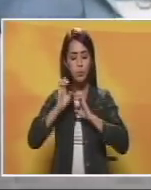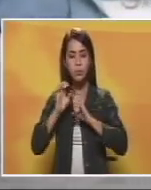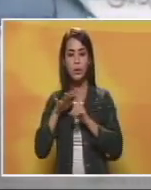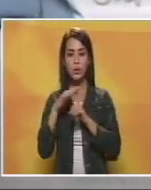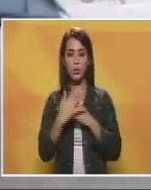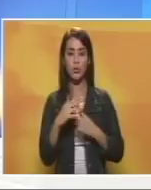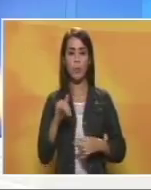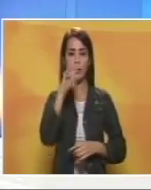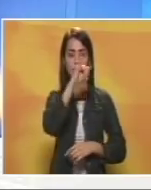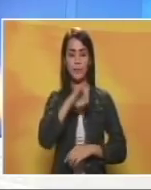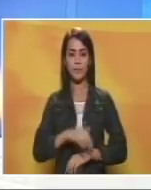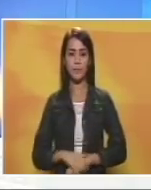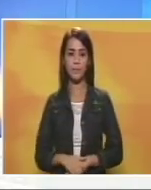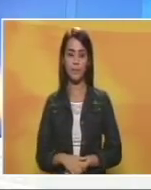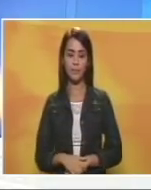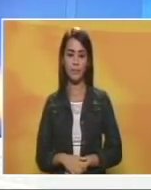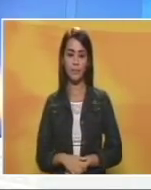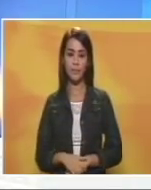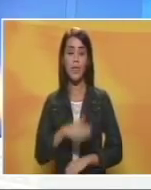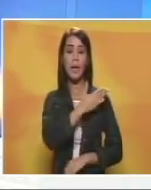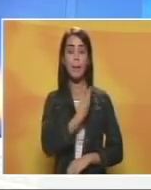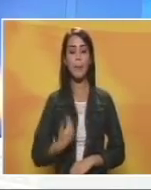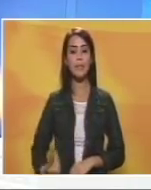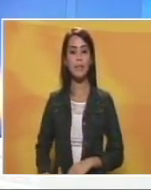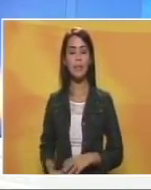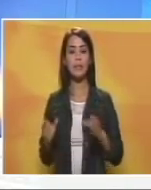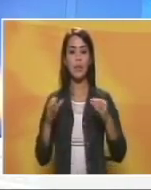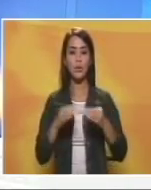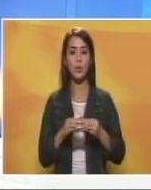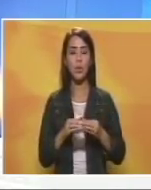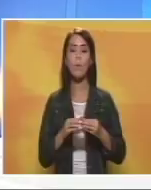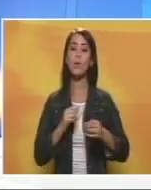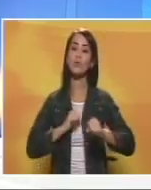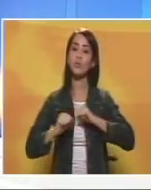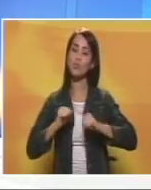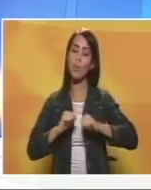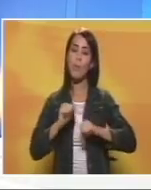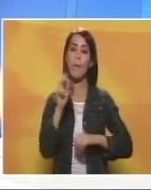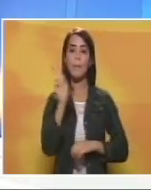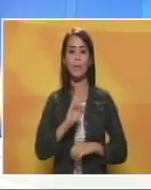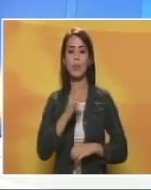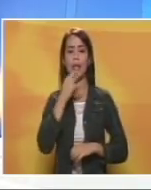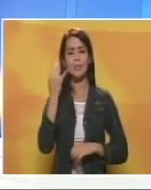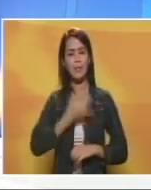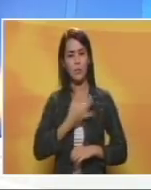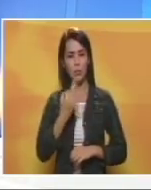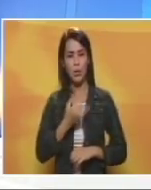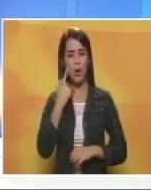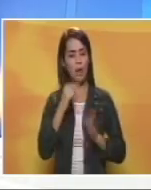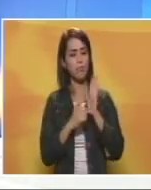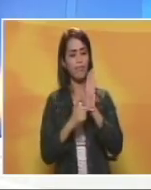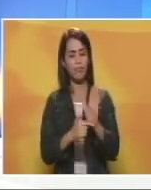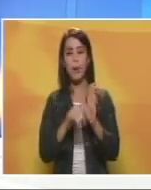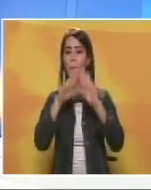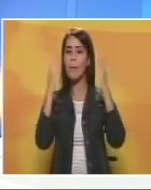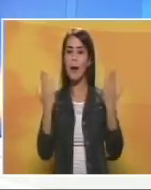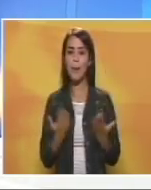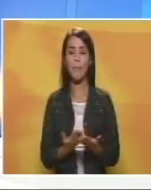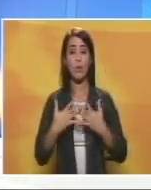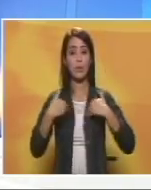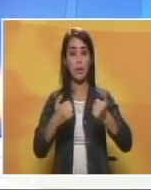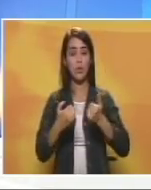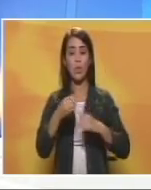situación migratoria. La presidenta del partido Somos Venezuela, Delcy Rodríguez, aseguró que Venezuela es ejemplo para el mundo en